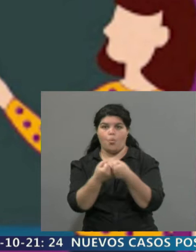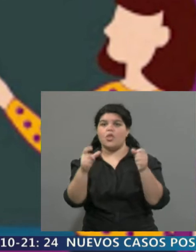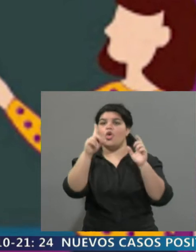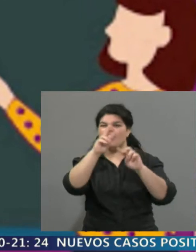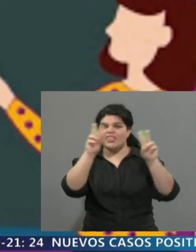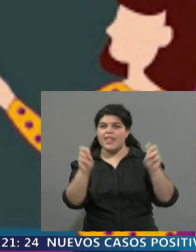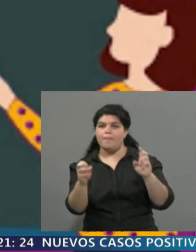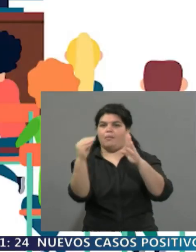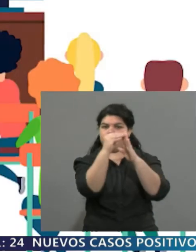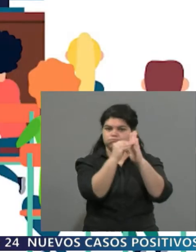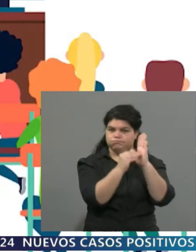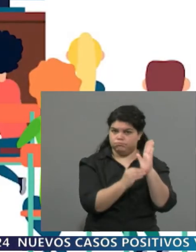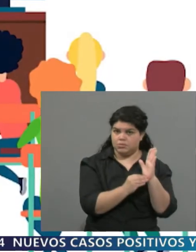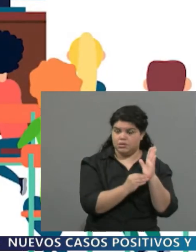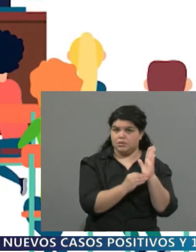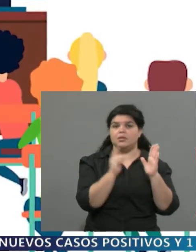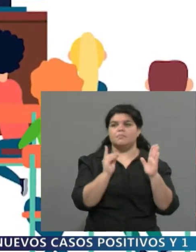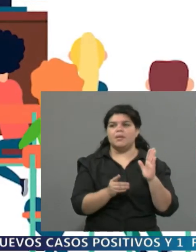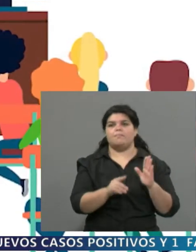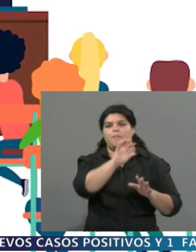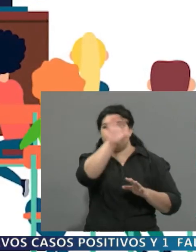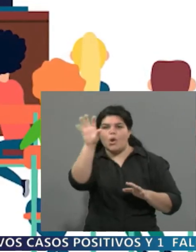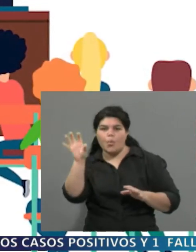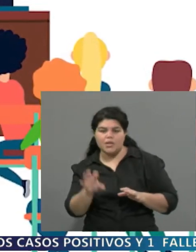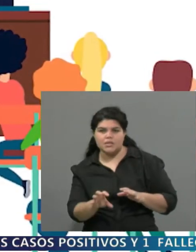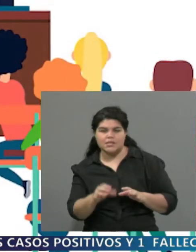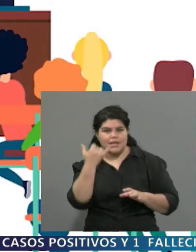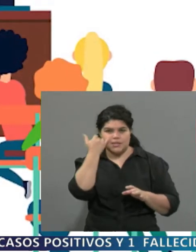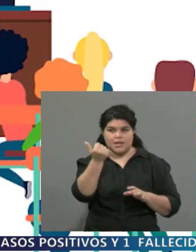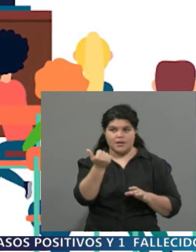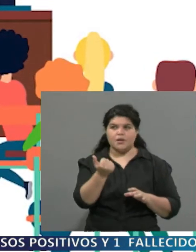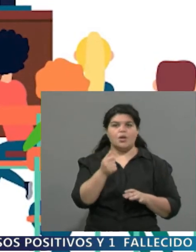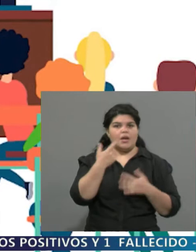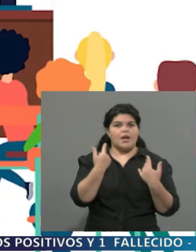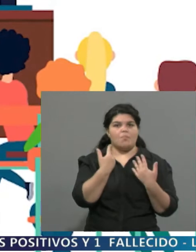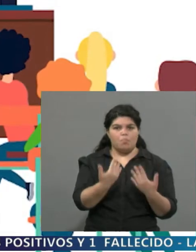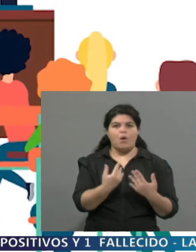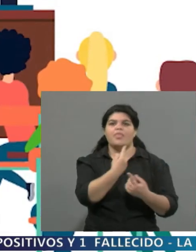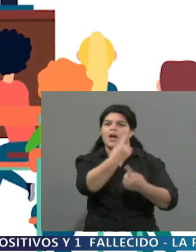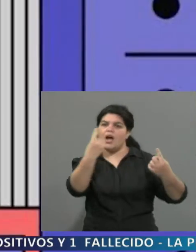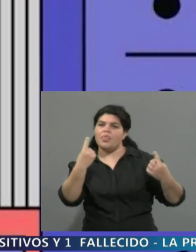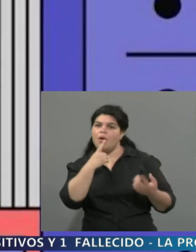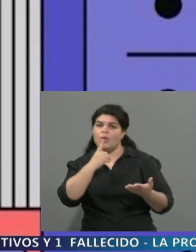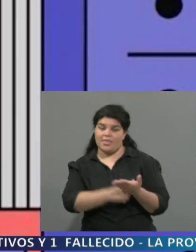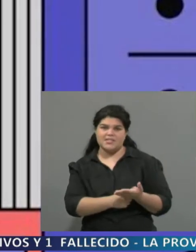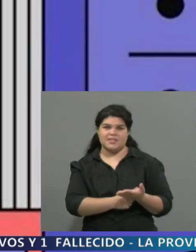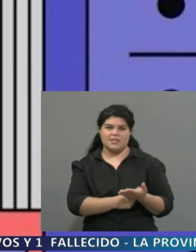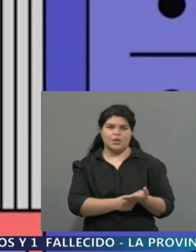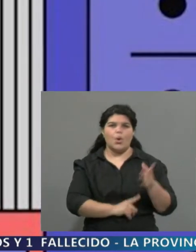es ejecutado. Las provincias tienen en la mayoría de los casos la facultad de ejecutarlo, ¿no?